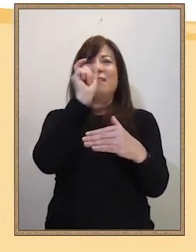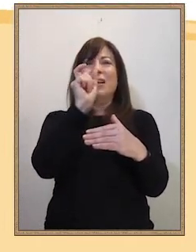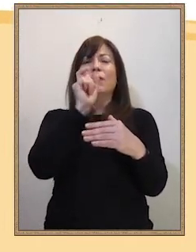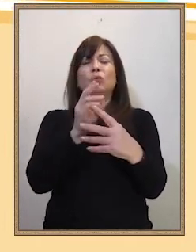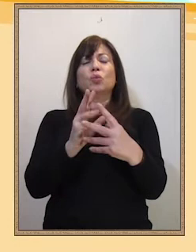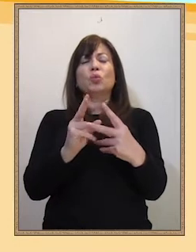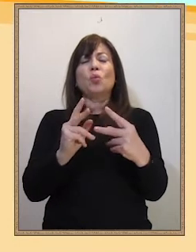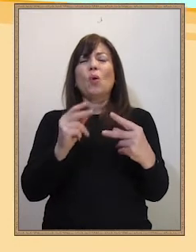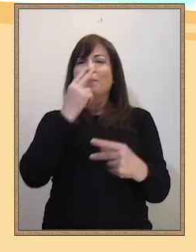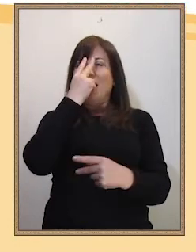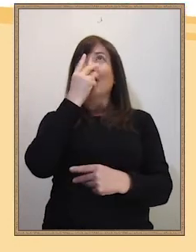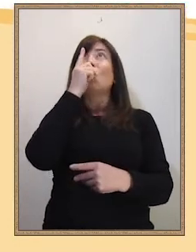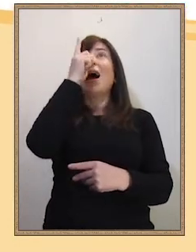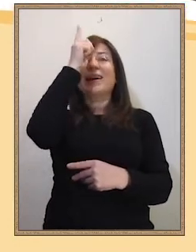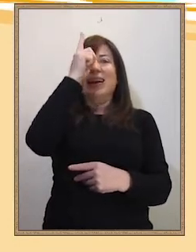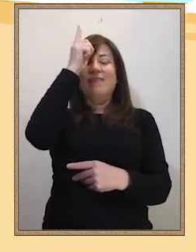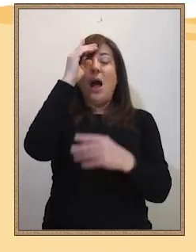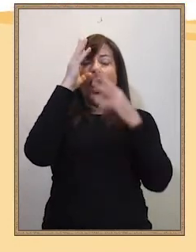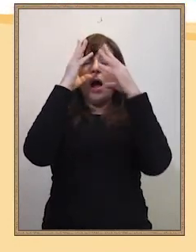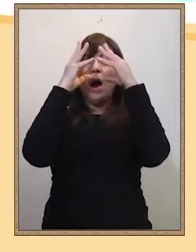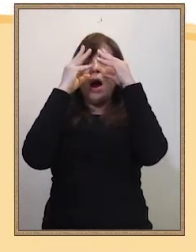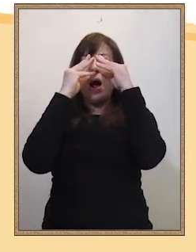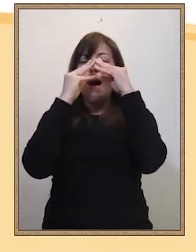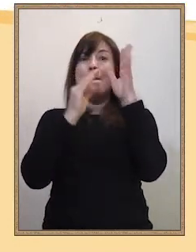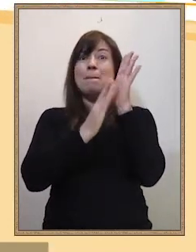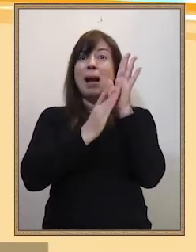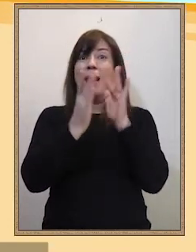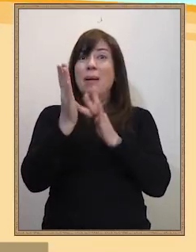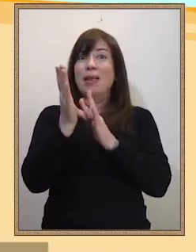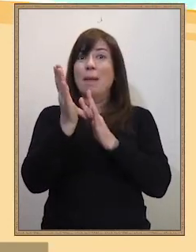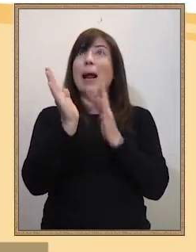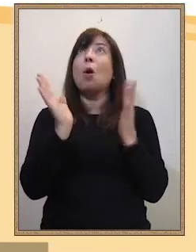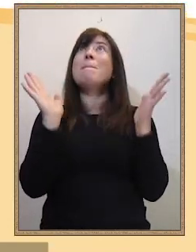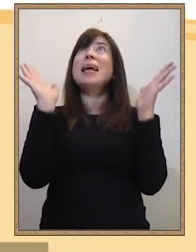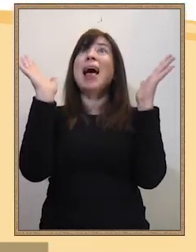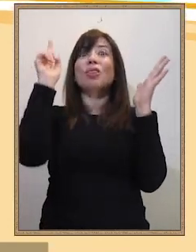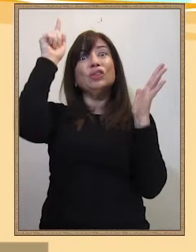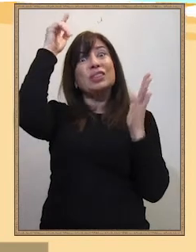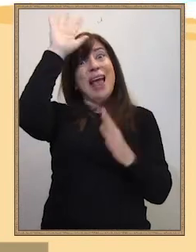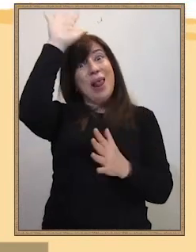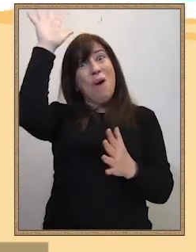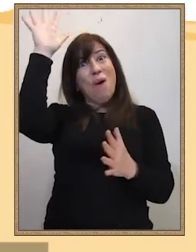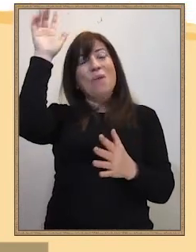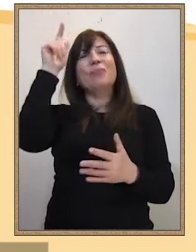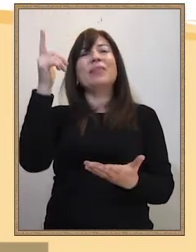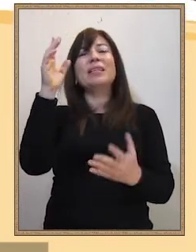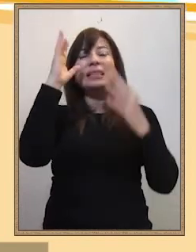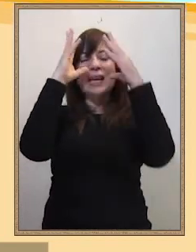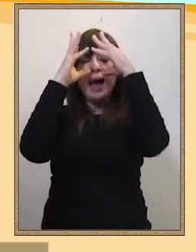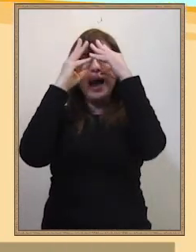mirando hacia arriba. Cierro mis ojos, palmas de las manos mirando al cielo, y voy a